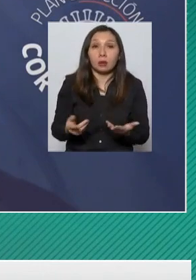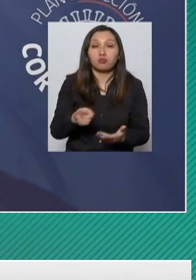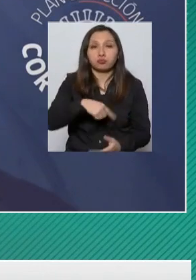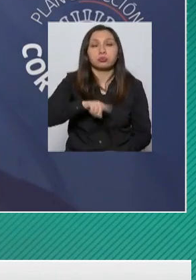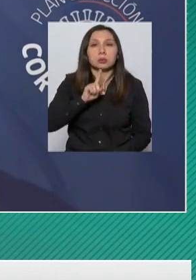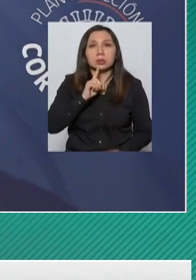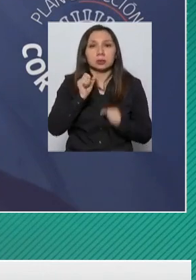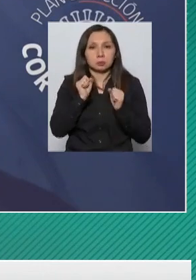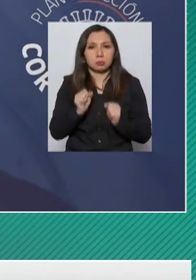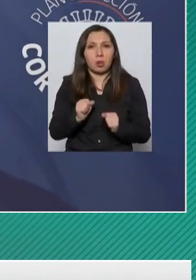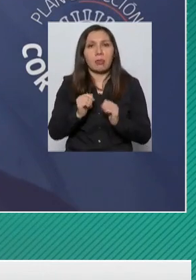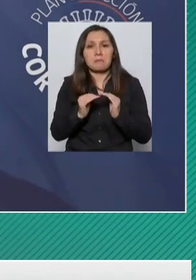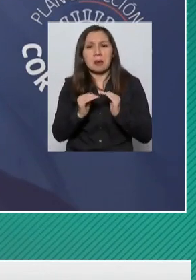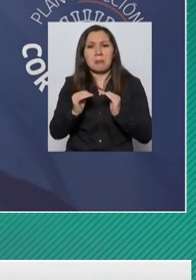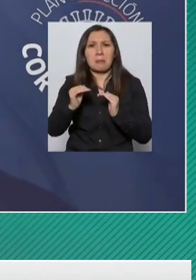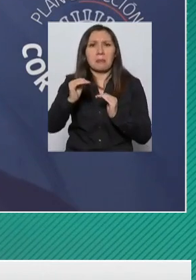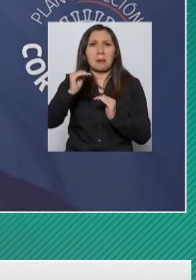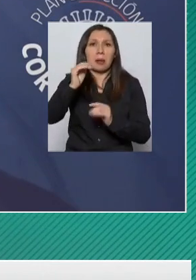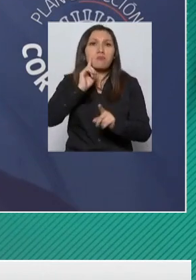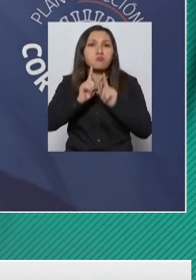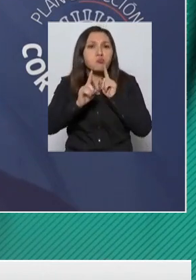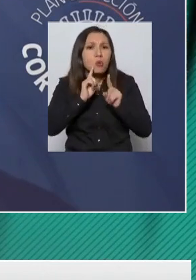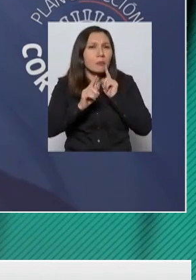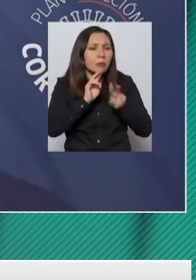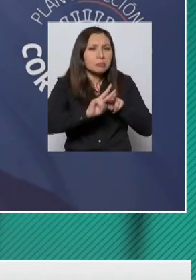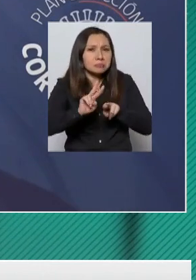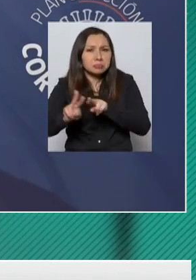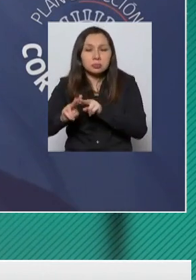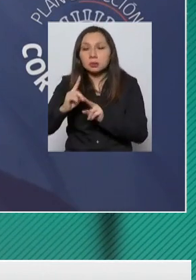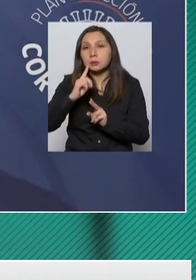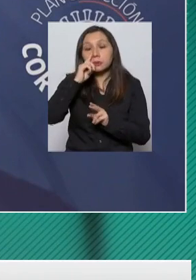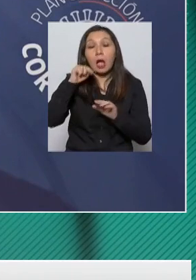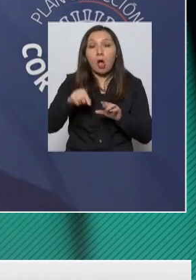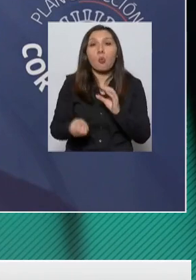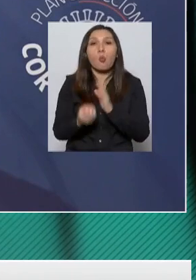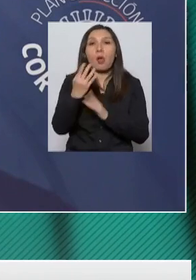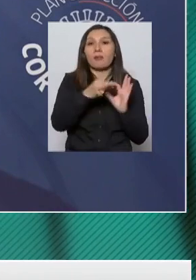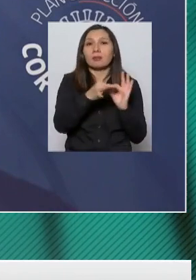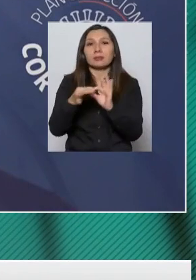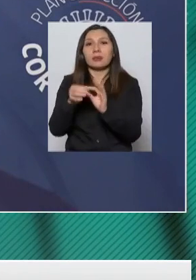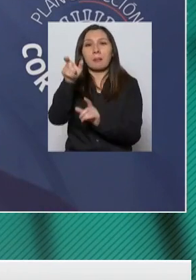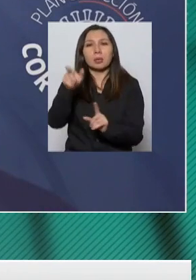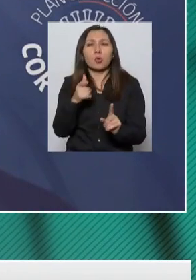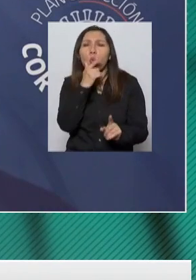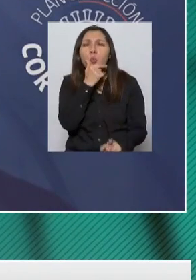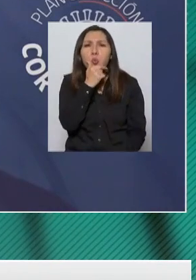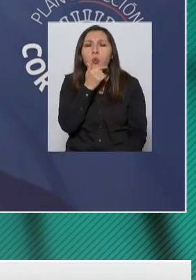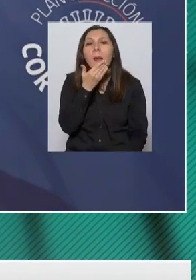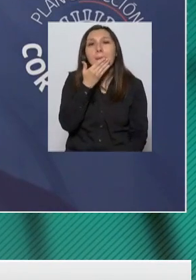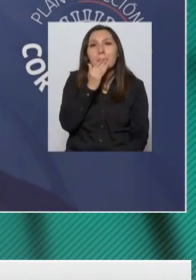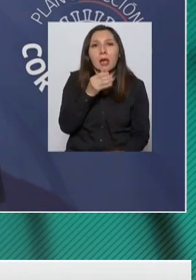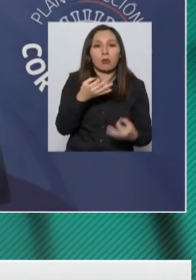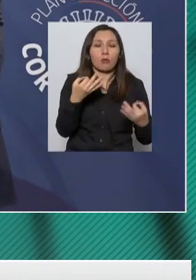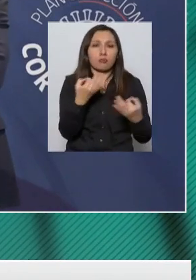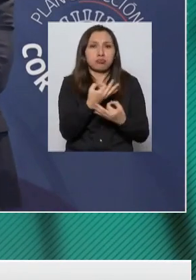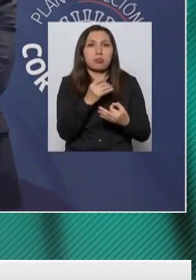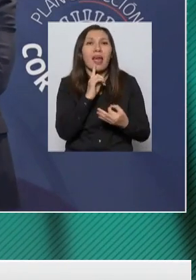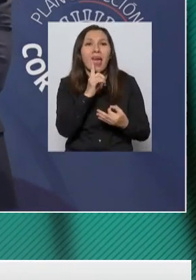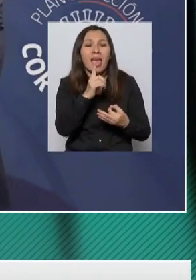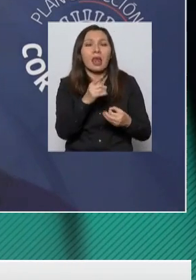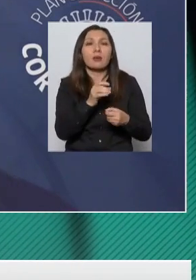tenemos la capacidad para seguir aumentándolo sobre todo ahora con la nueva definición de caso sospechoso recomendada por